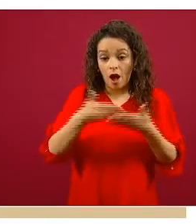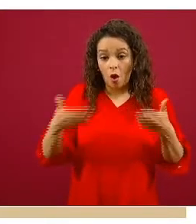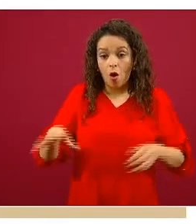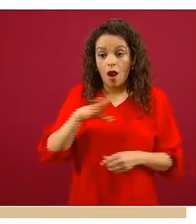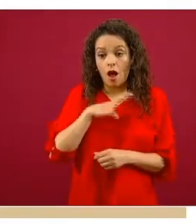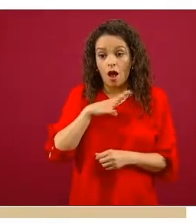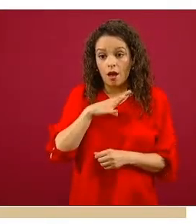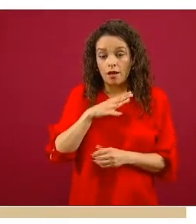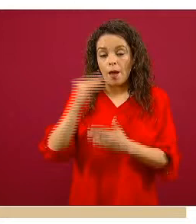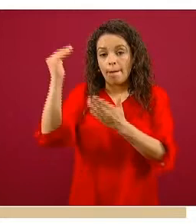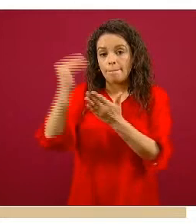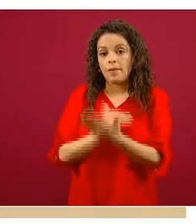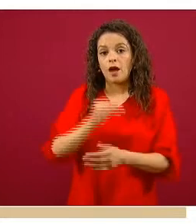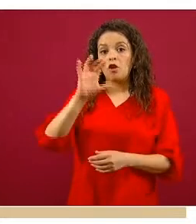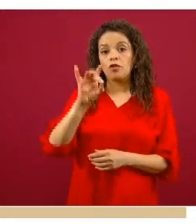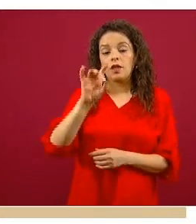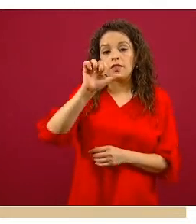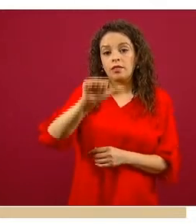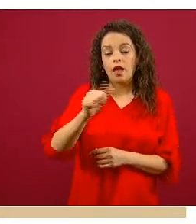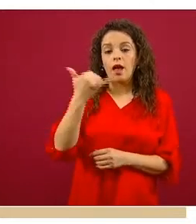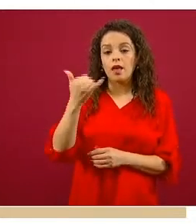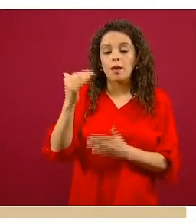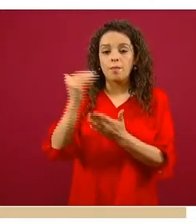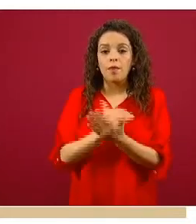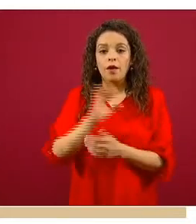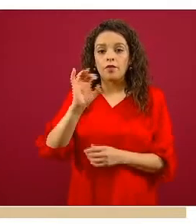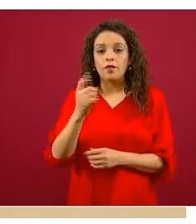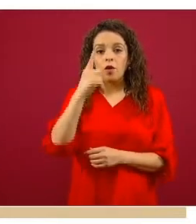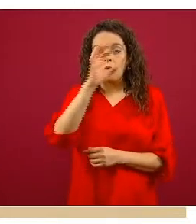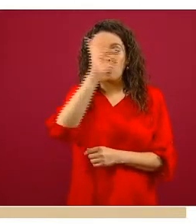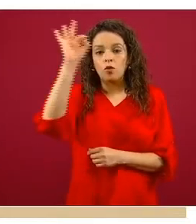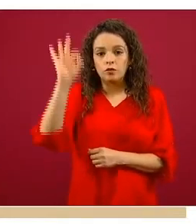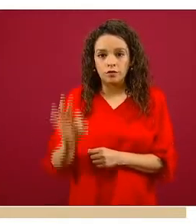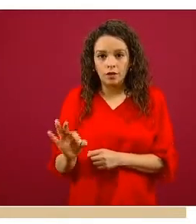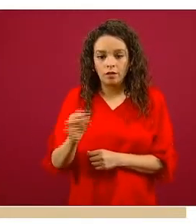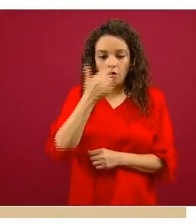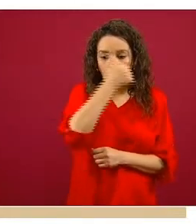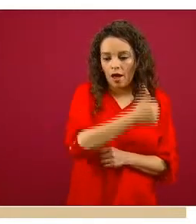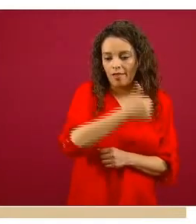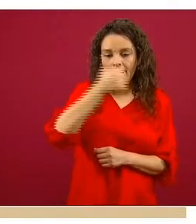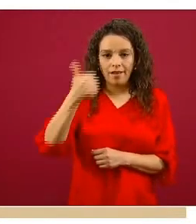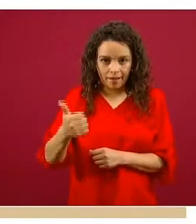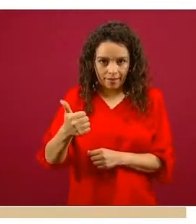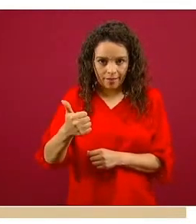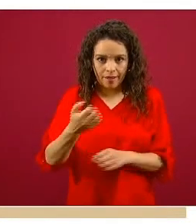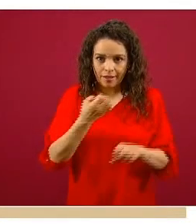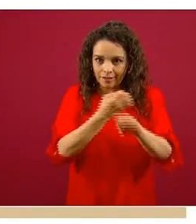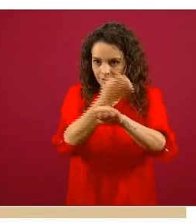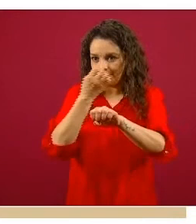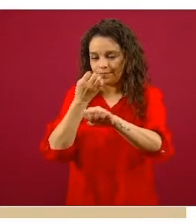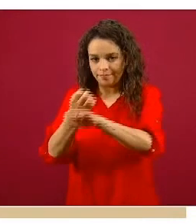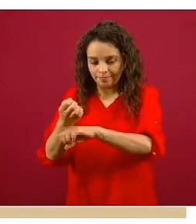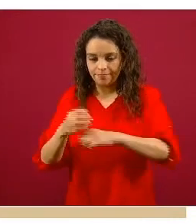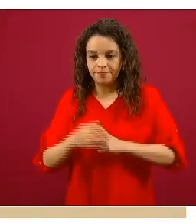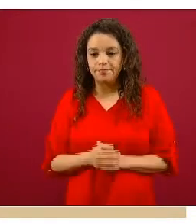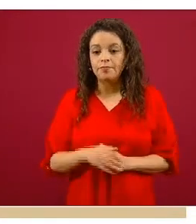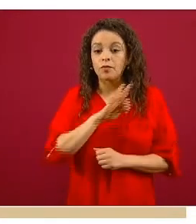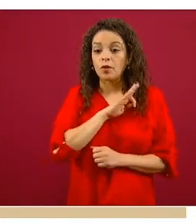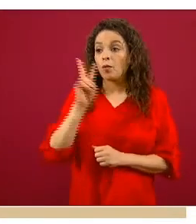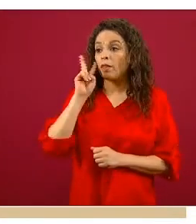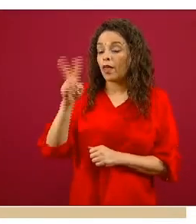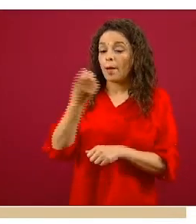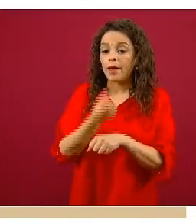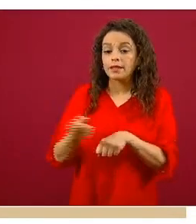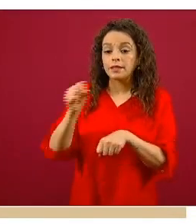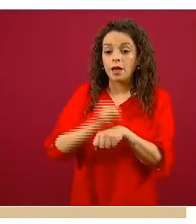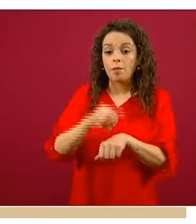de menos 36 y menos 31% respectivamente, pero aquí es como vemos desde la semana 13